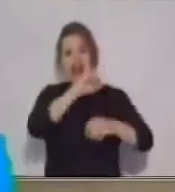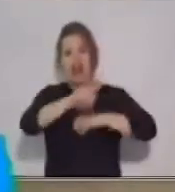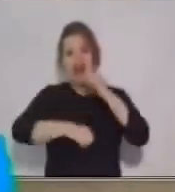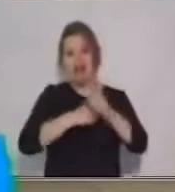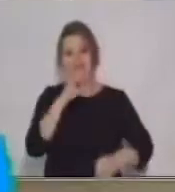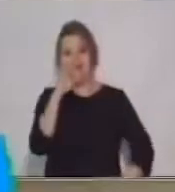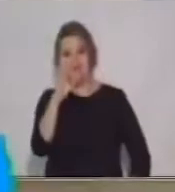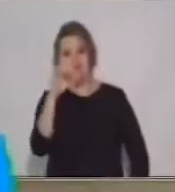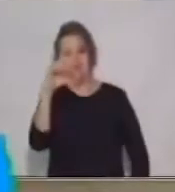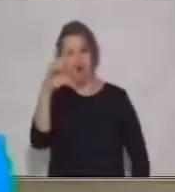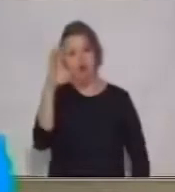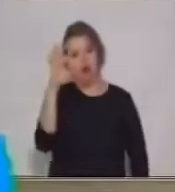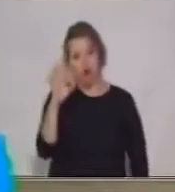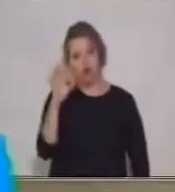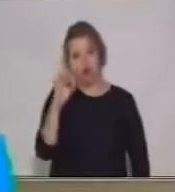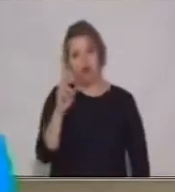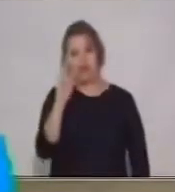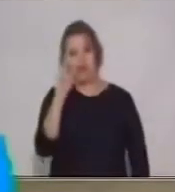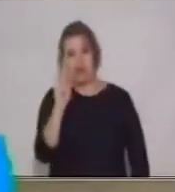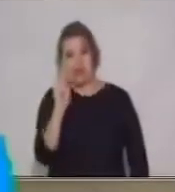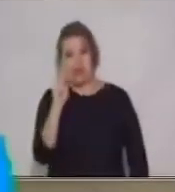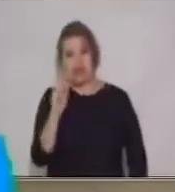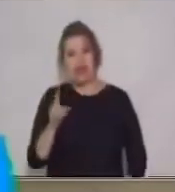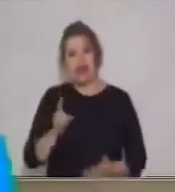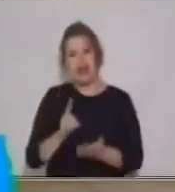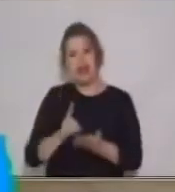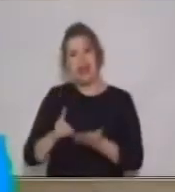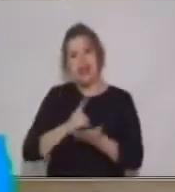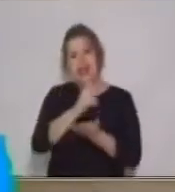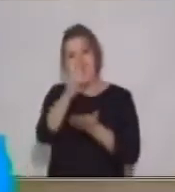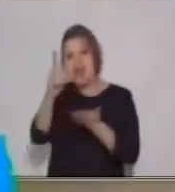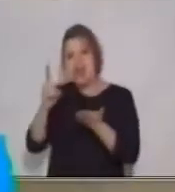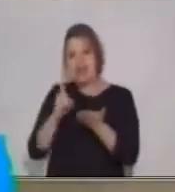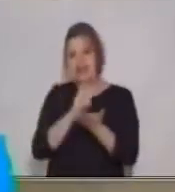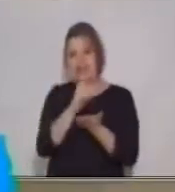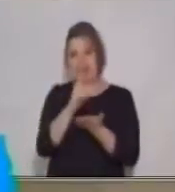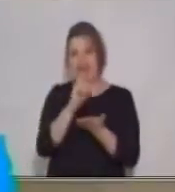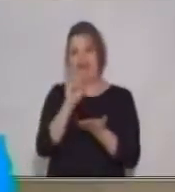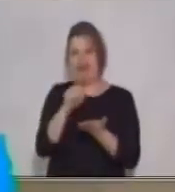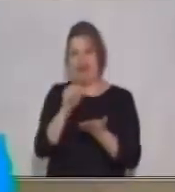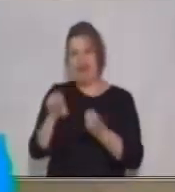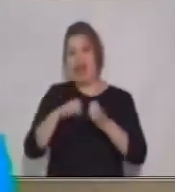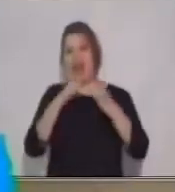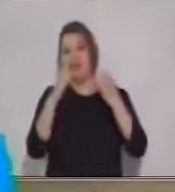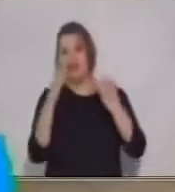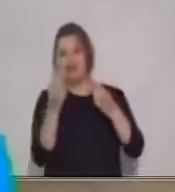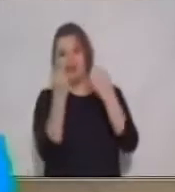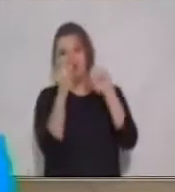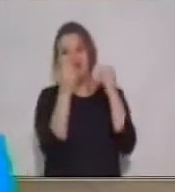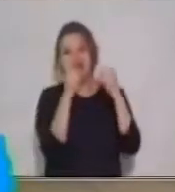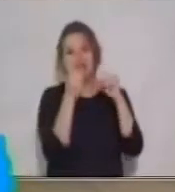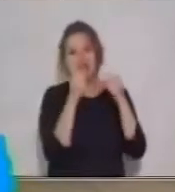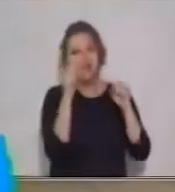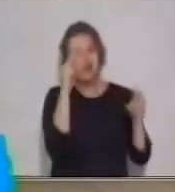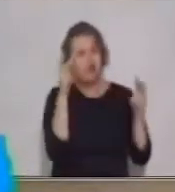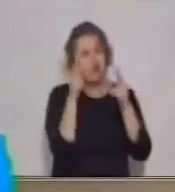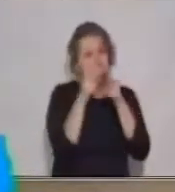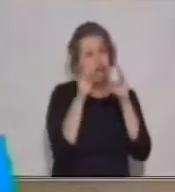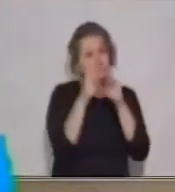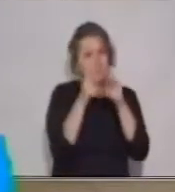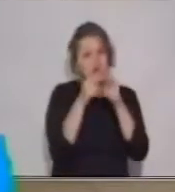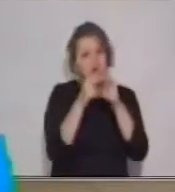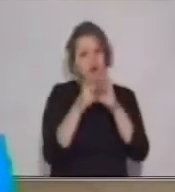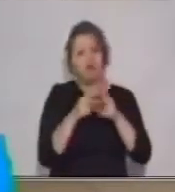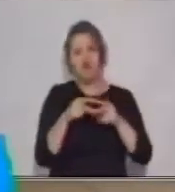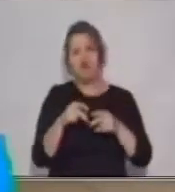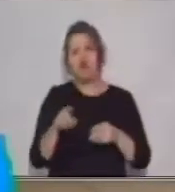la directriz. Entonces, acá se va a generar lo que se conoce como cuerda